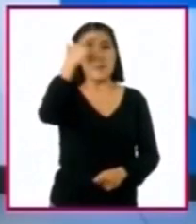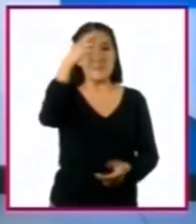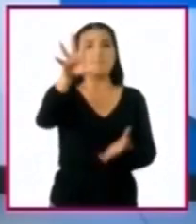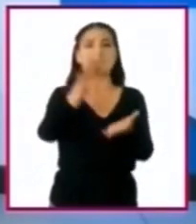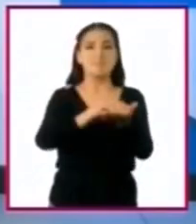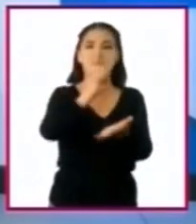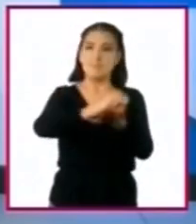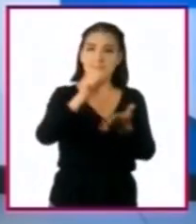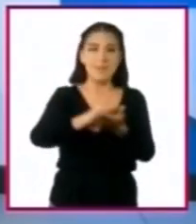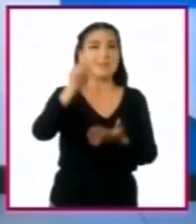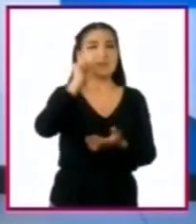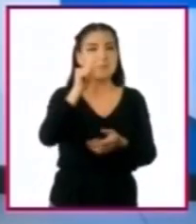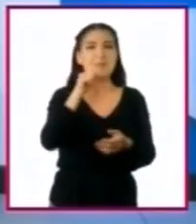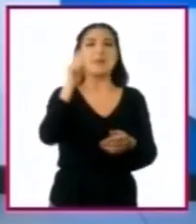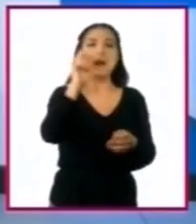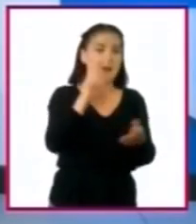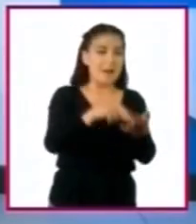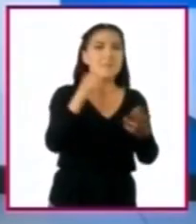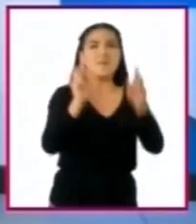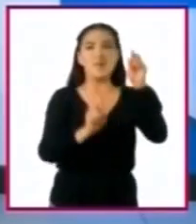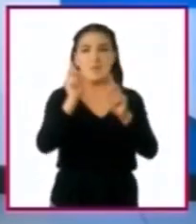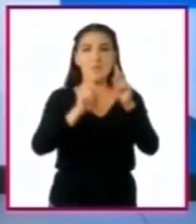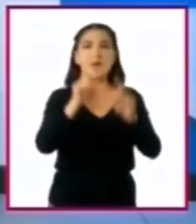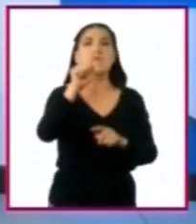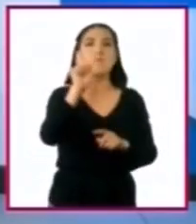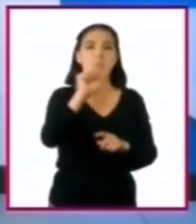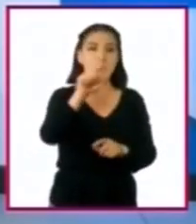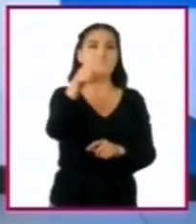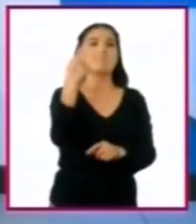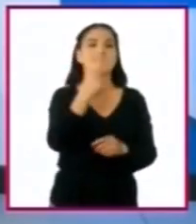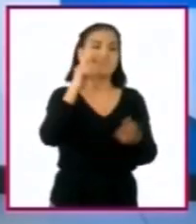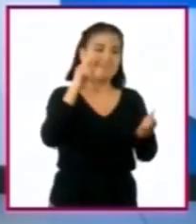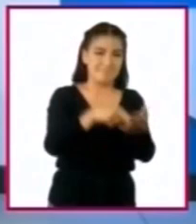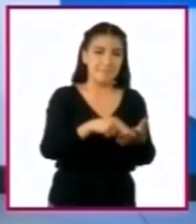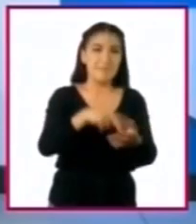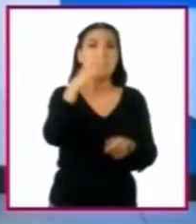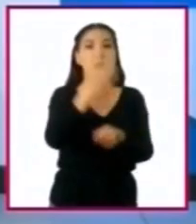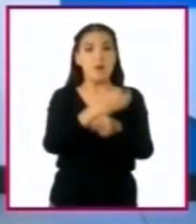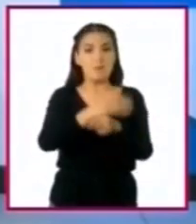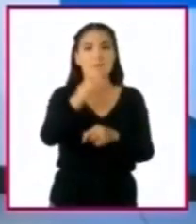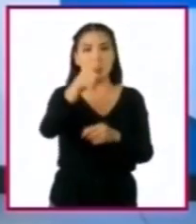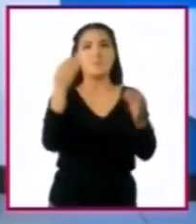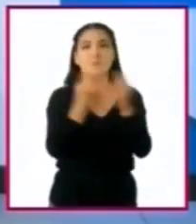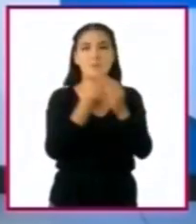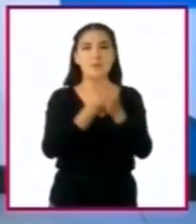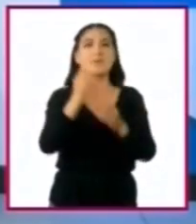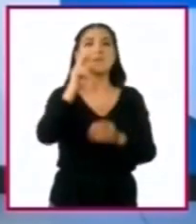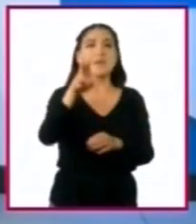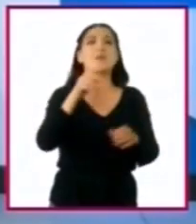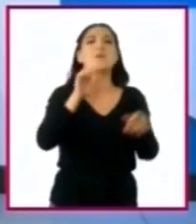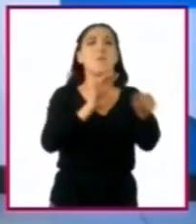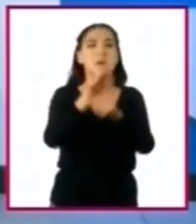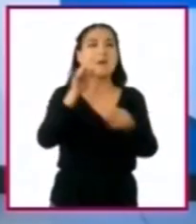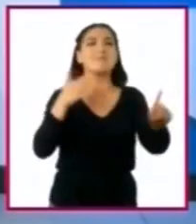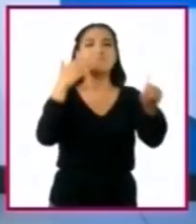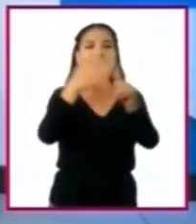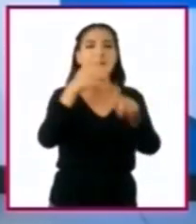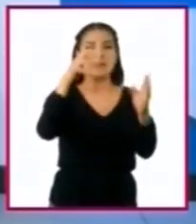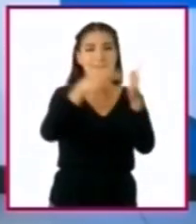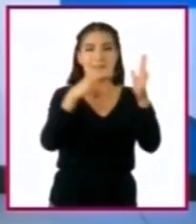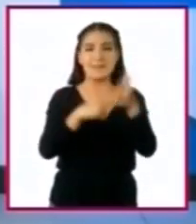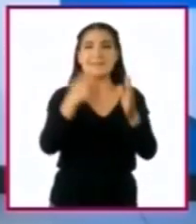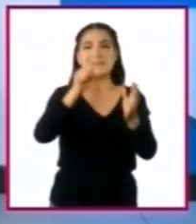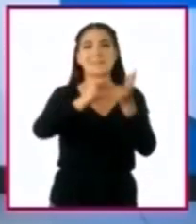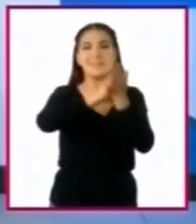que puedan consultar sus anotaciones cuando sea necesario. En esta sesión se cumple con el propósito de aplicar la regla de los